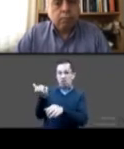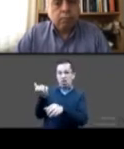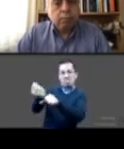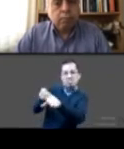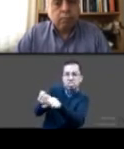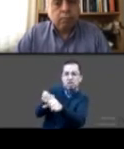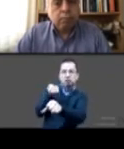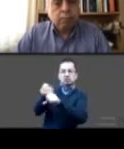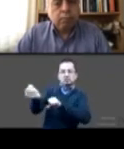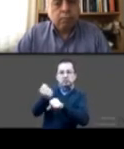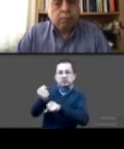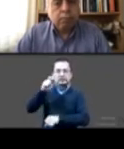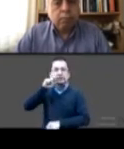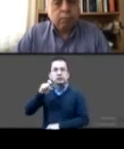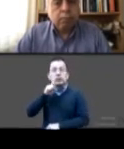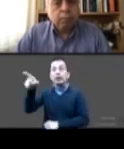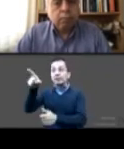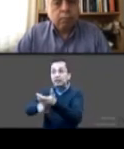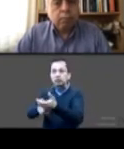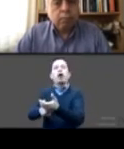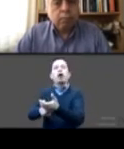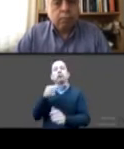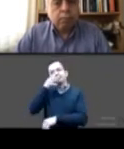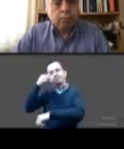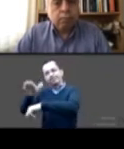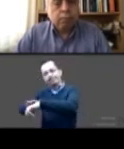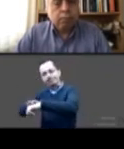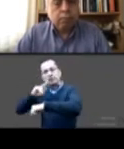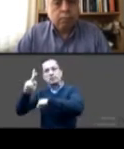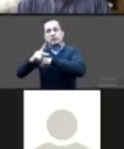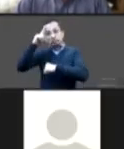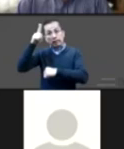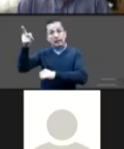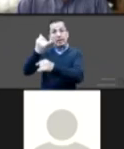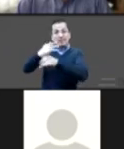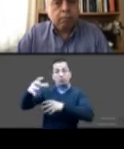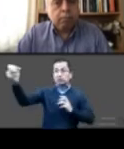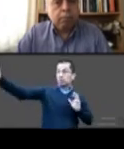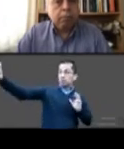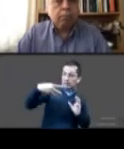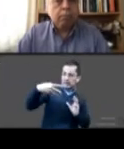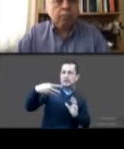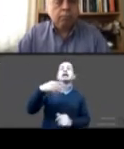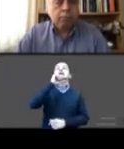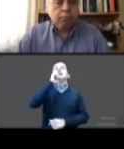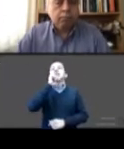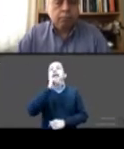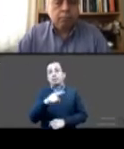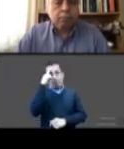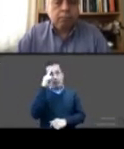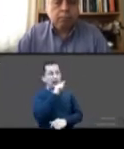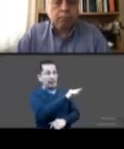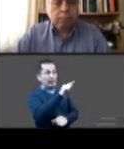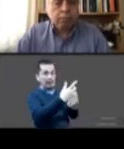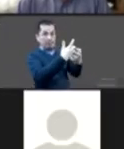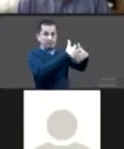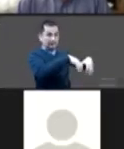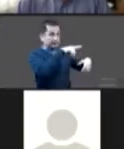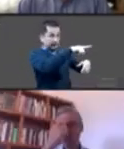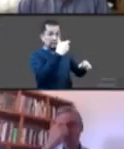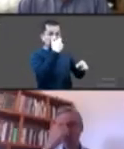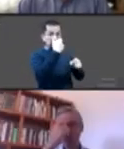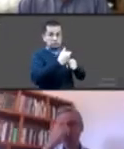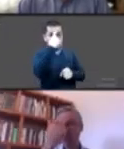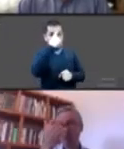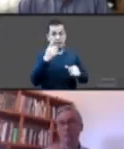sexualmente. También tenemos que incorporar a la empresa privada que provee el servicio de Internet en